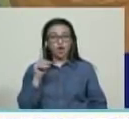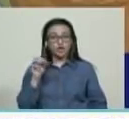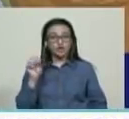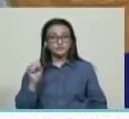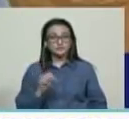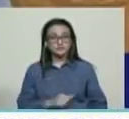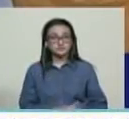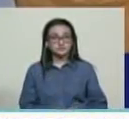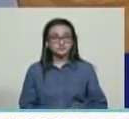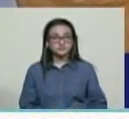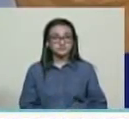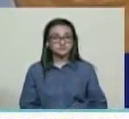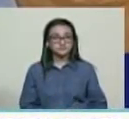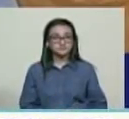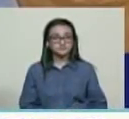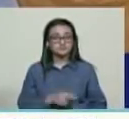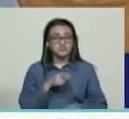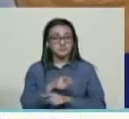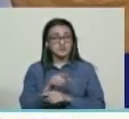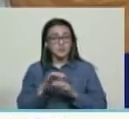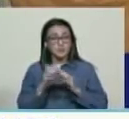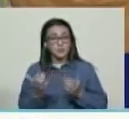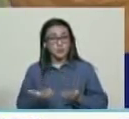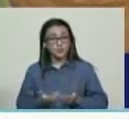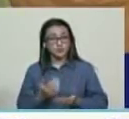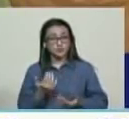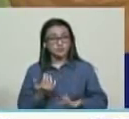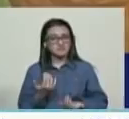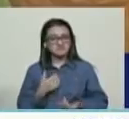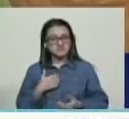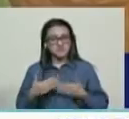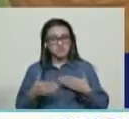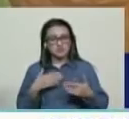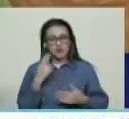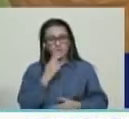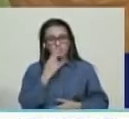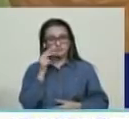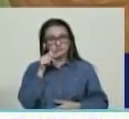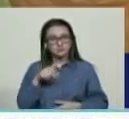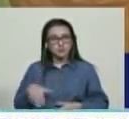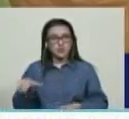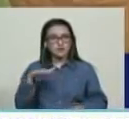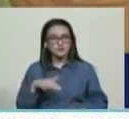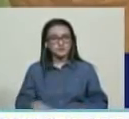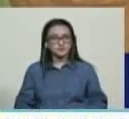de quienes mandaban al mundo, que el compromiso con el pueblo.